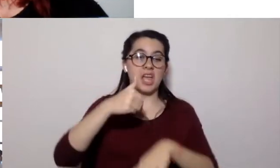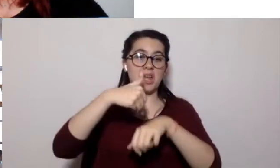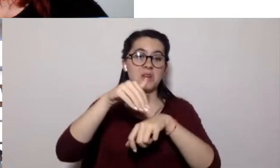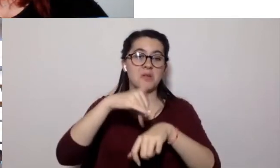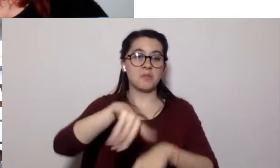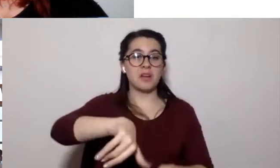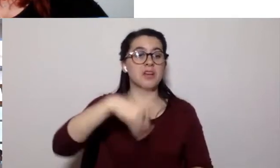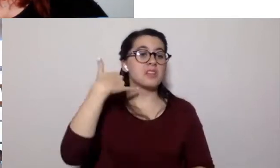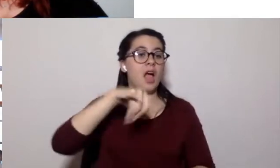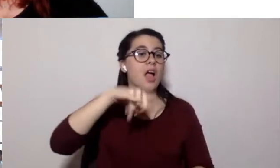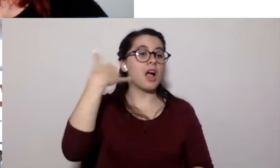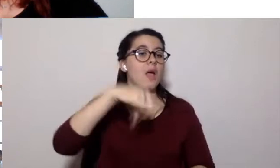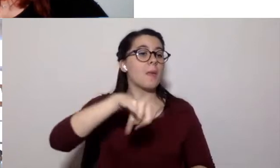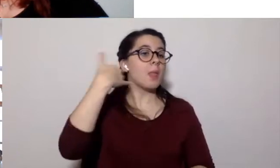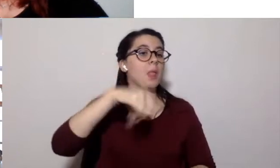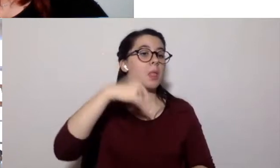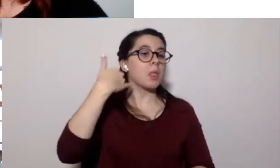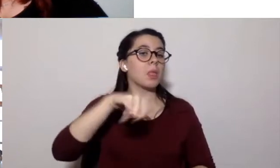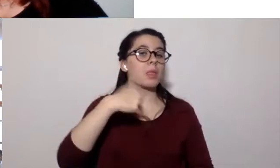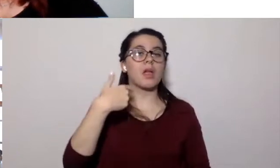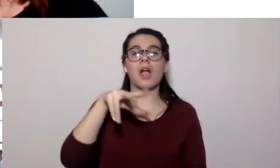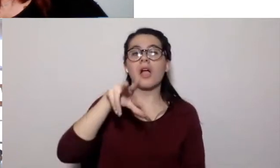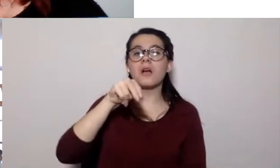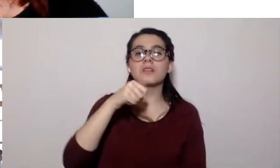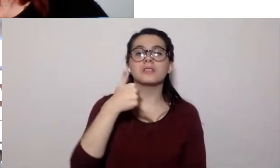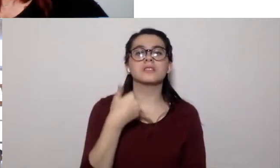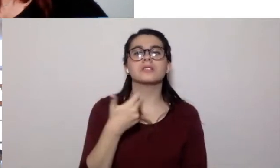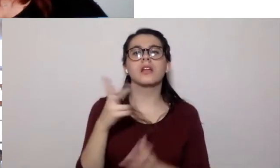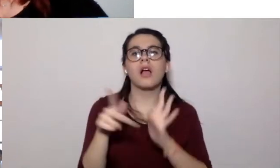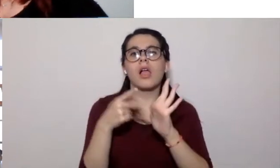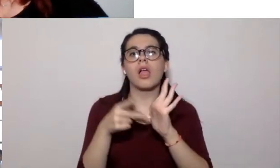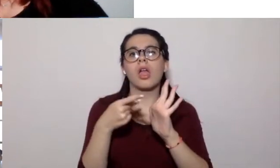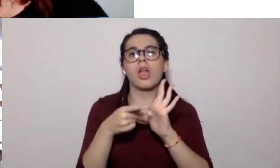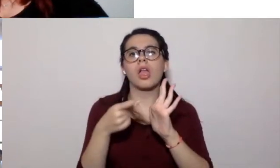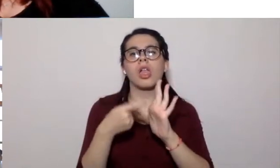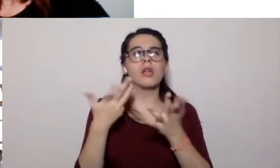este pensamiento no te lleva a nada bueno, ¿no? No, a nada.